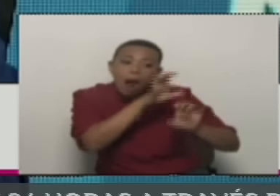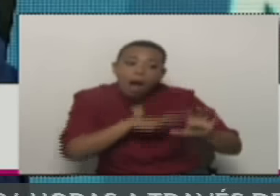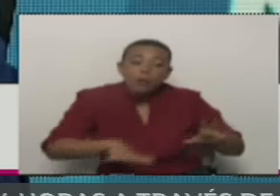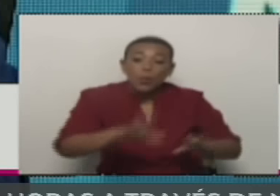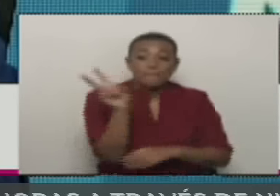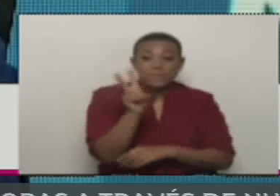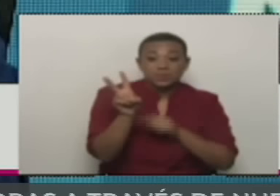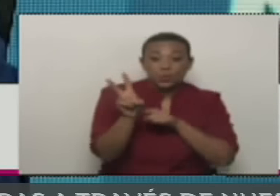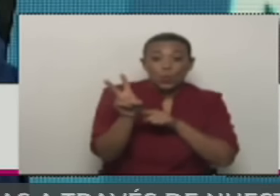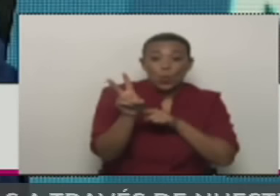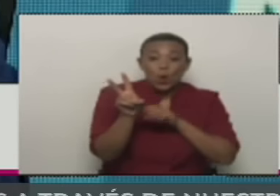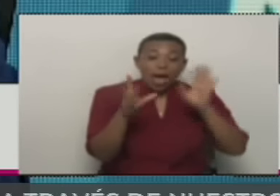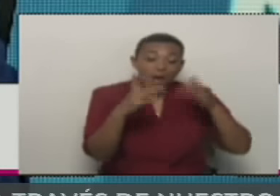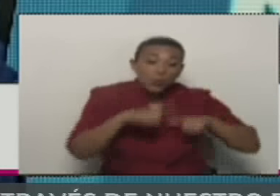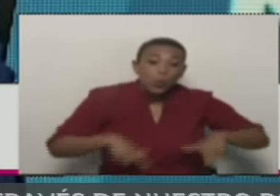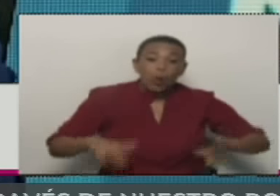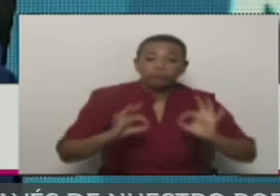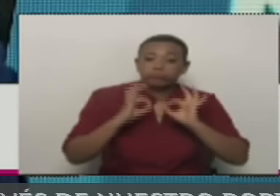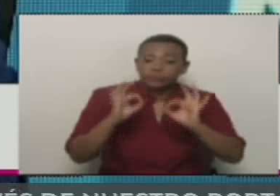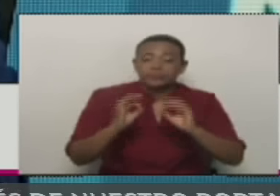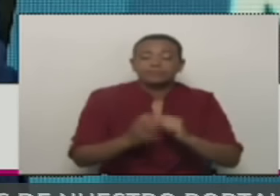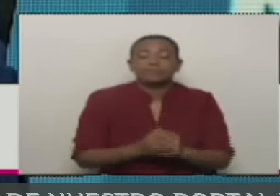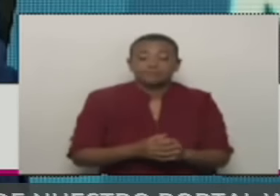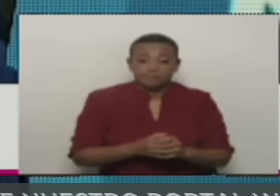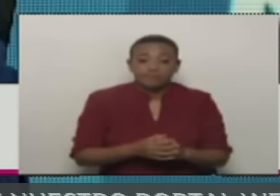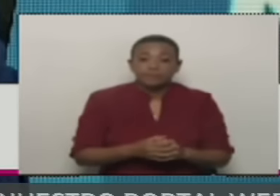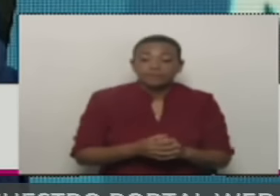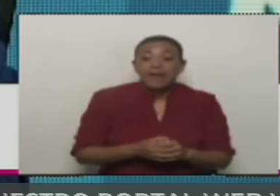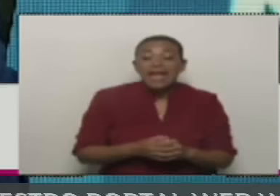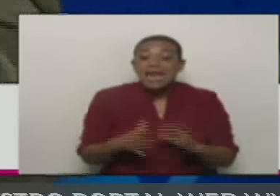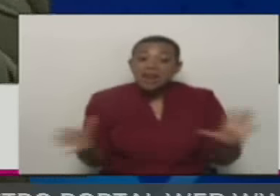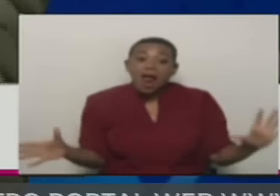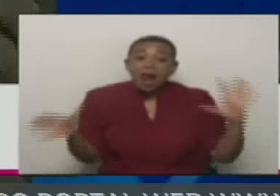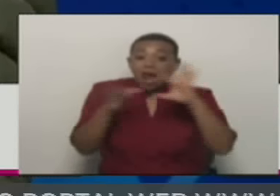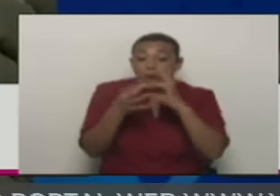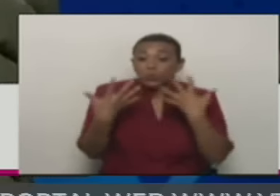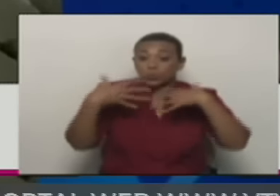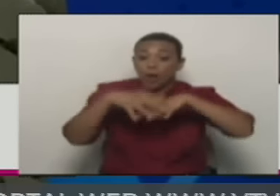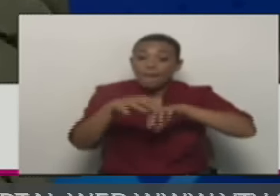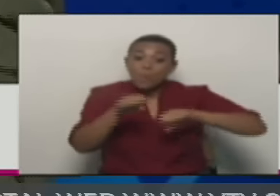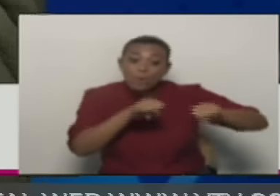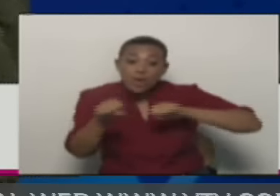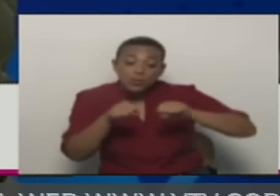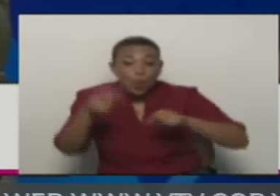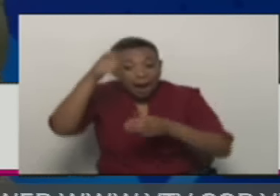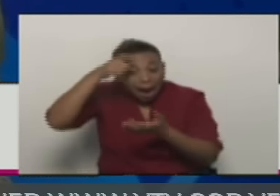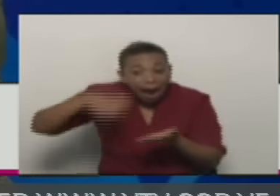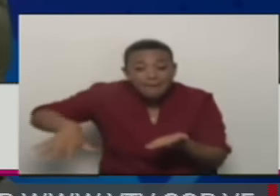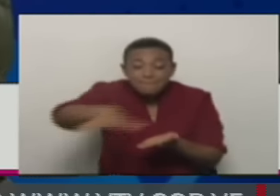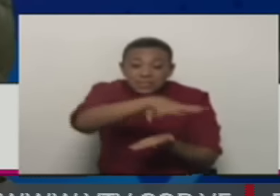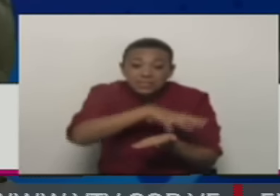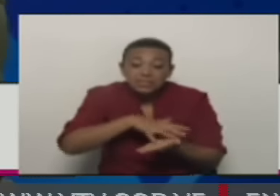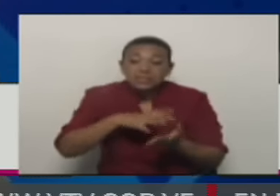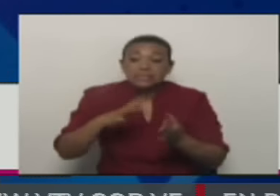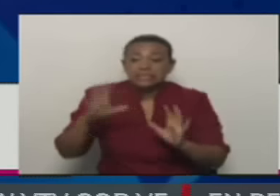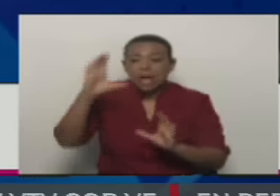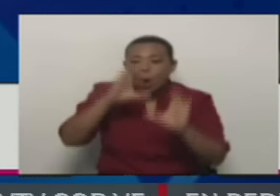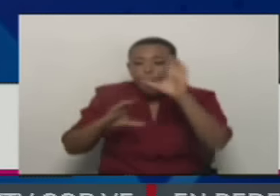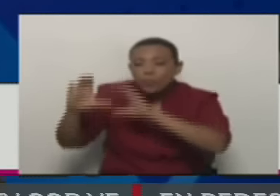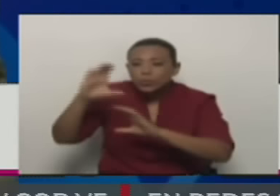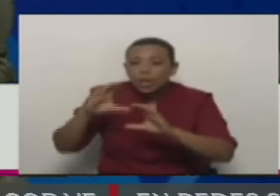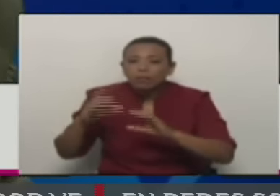venezolano en la escala más grande que jamás se haya visto. Y la fusión, presidente, del movimiento campesino, el movimiento comunal